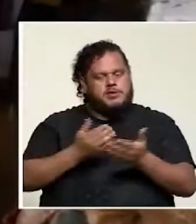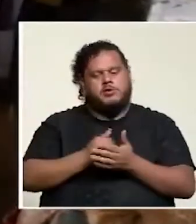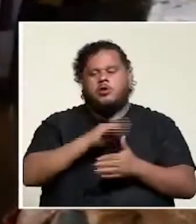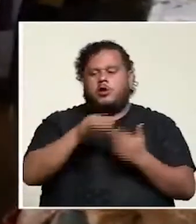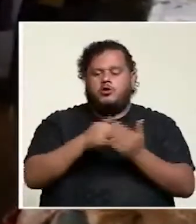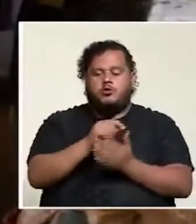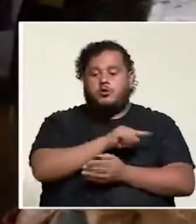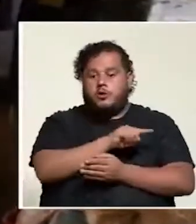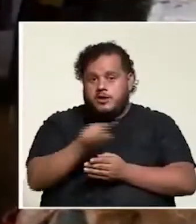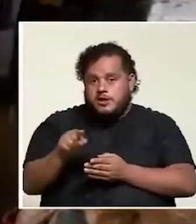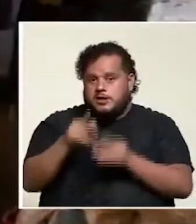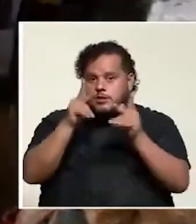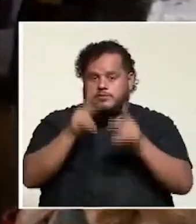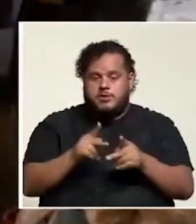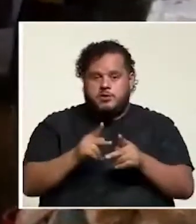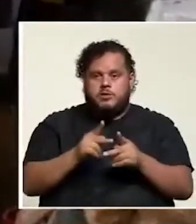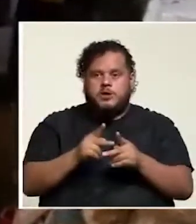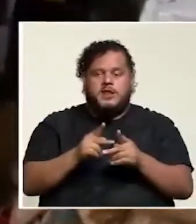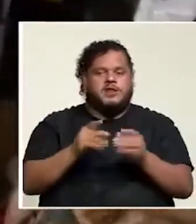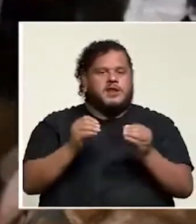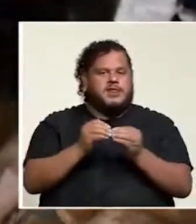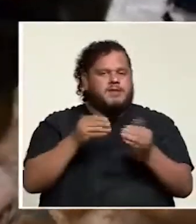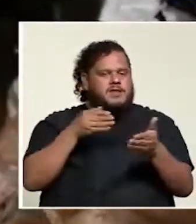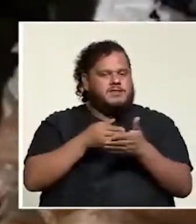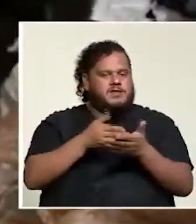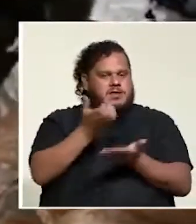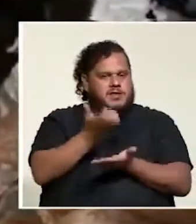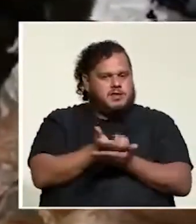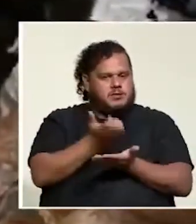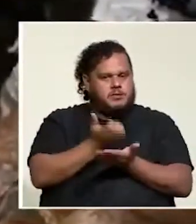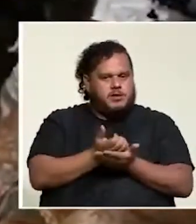estas personas que resultaron las más afectadas